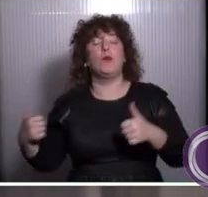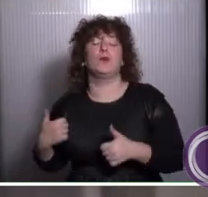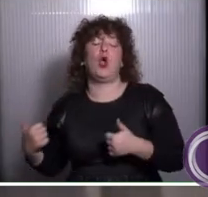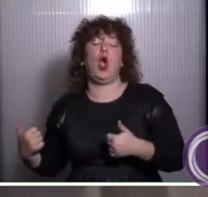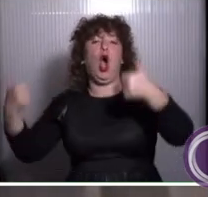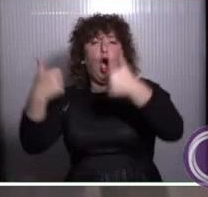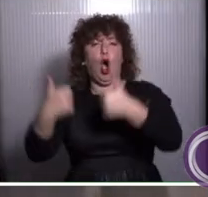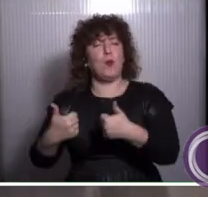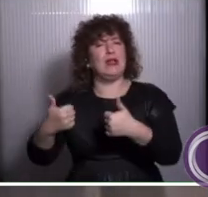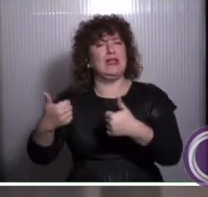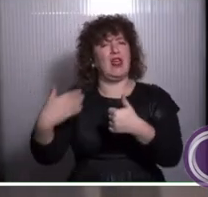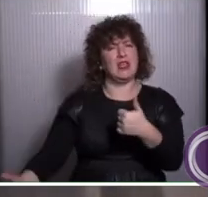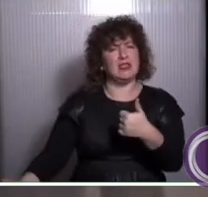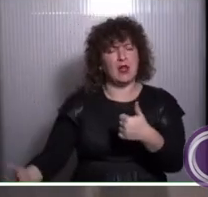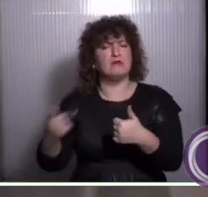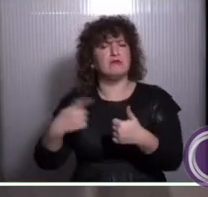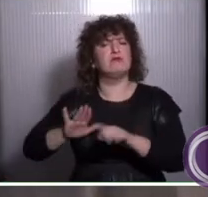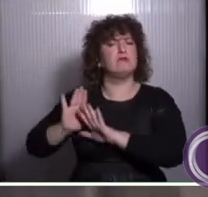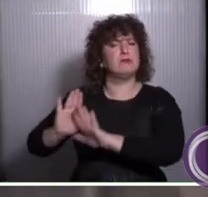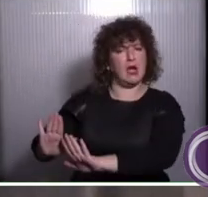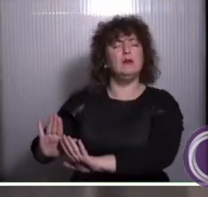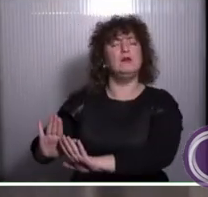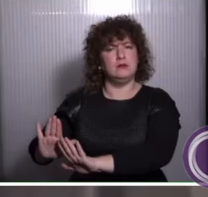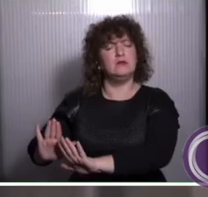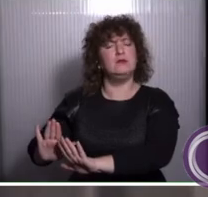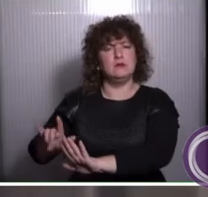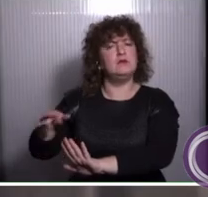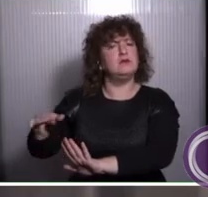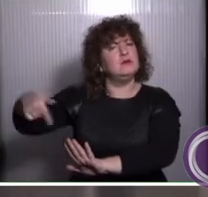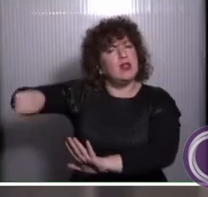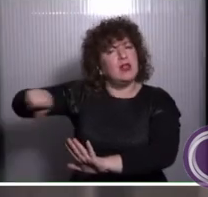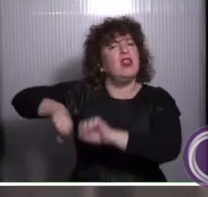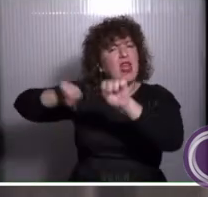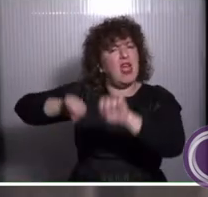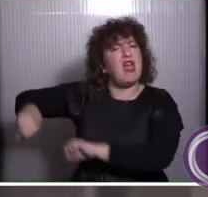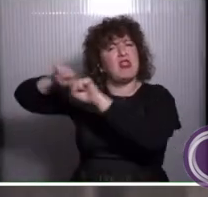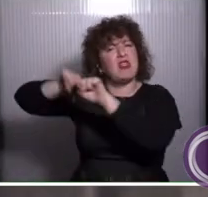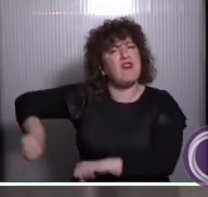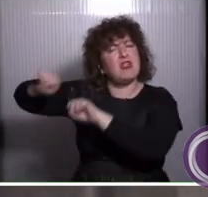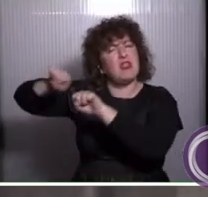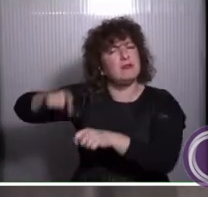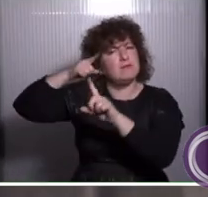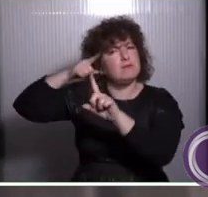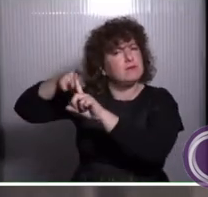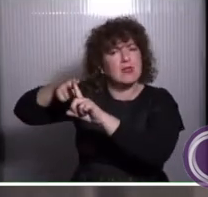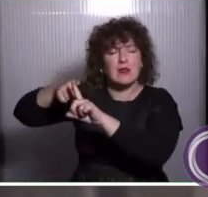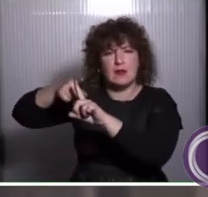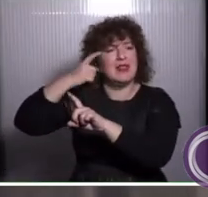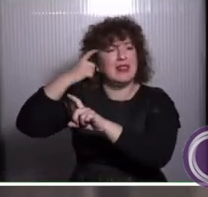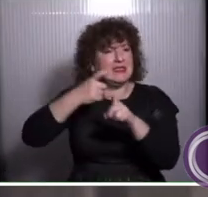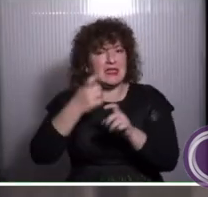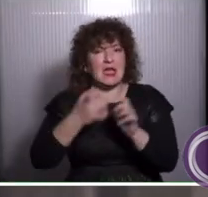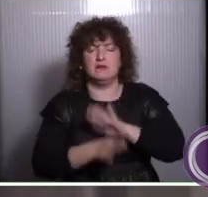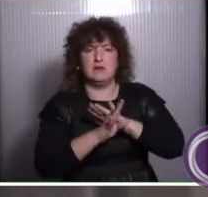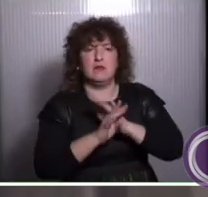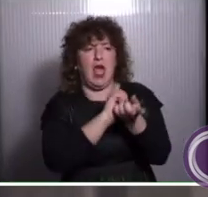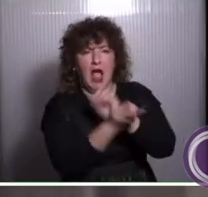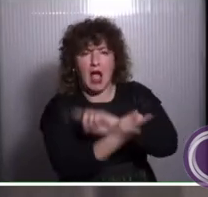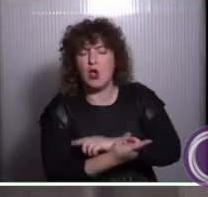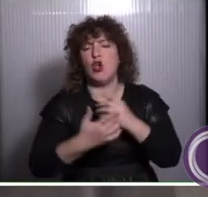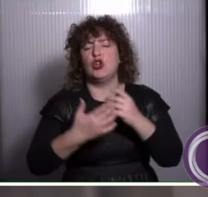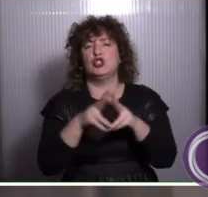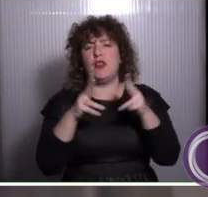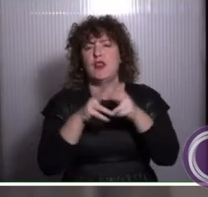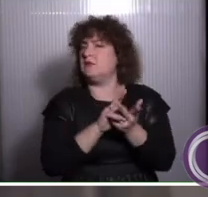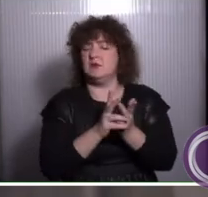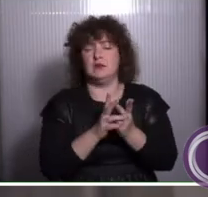de paralizarlo, tener que dedicarlo a que se defienda constantemente en vez de sacar las agendas de cambio y transformación